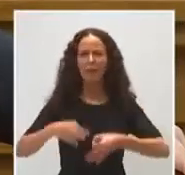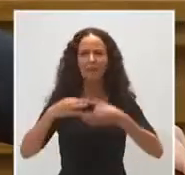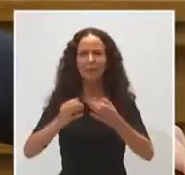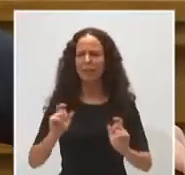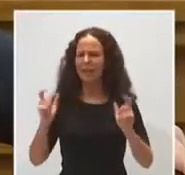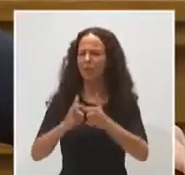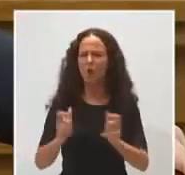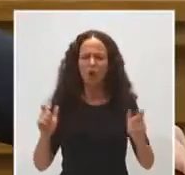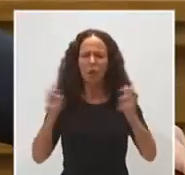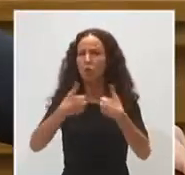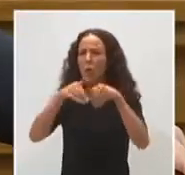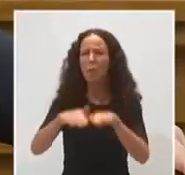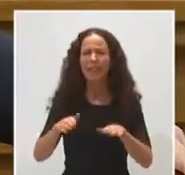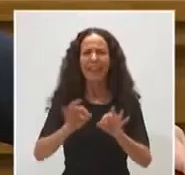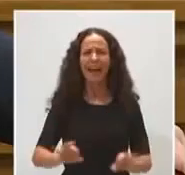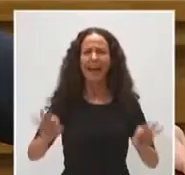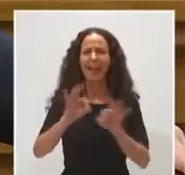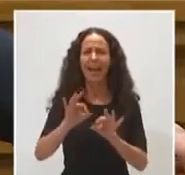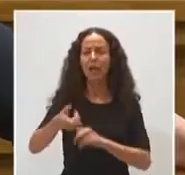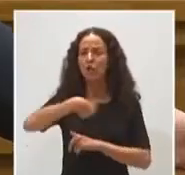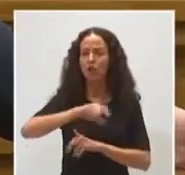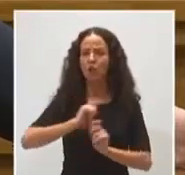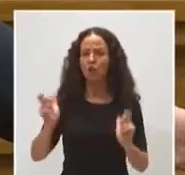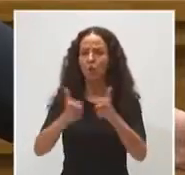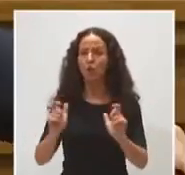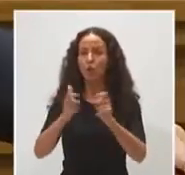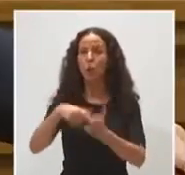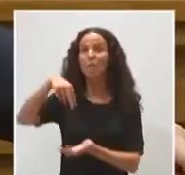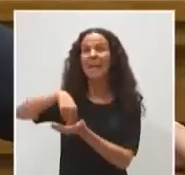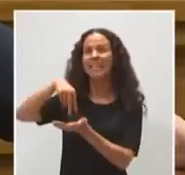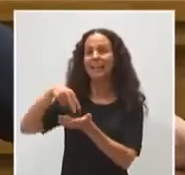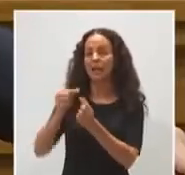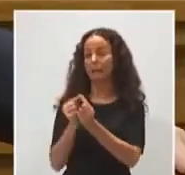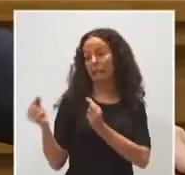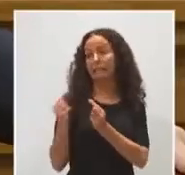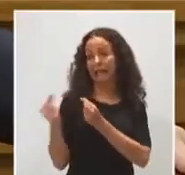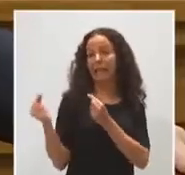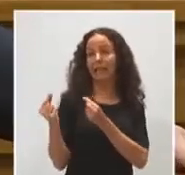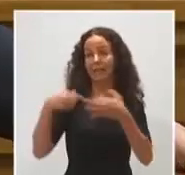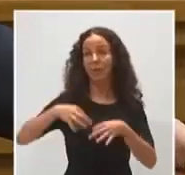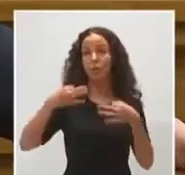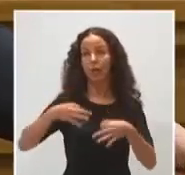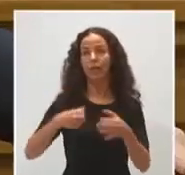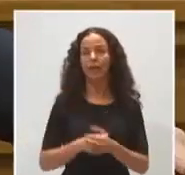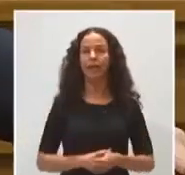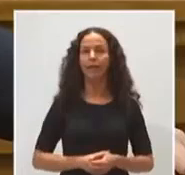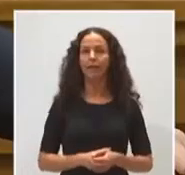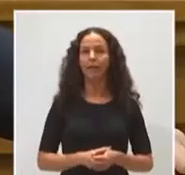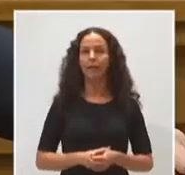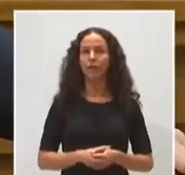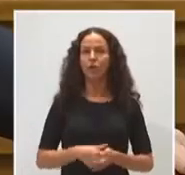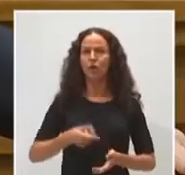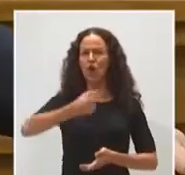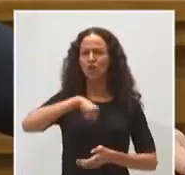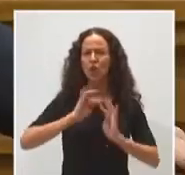ni reuniones hemos estado teniendo presencialidad aun con todas las distancias de seguridad hasta que era imposible bueno hemos tenido más